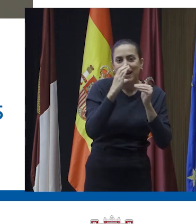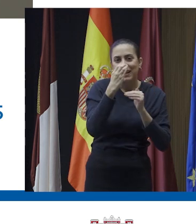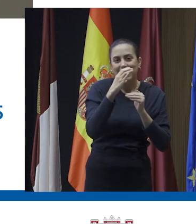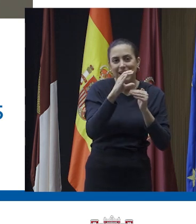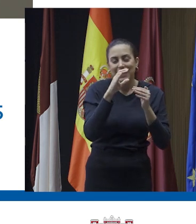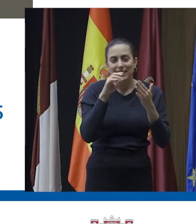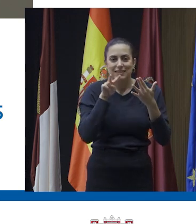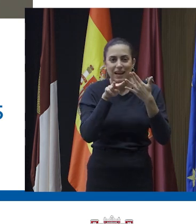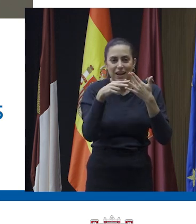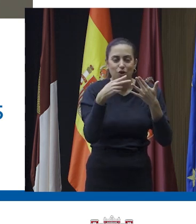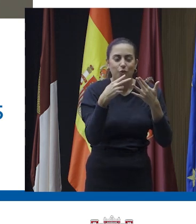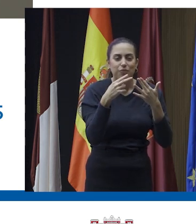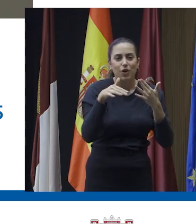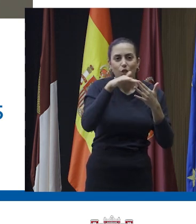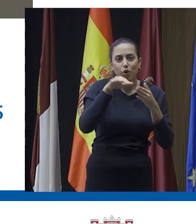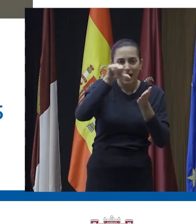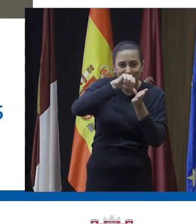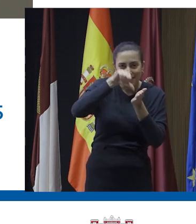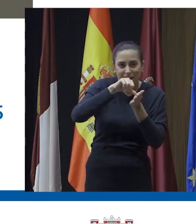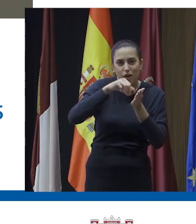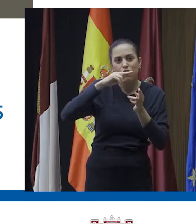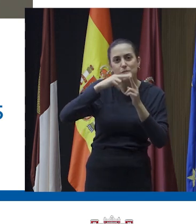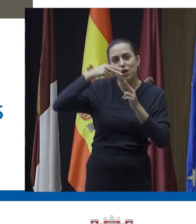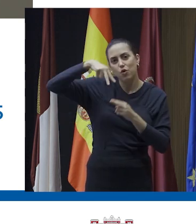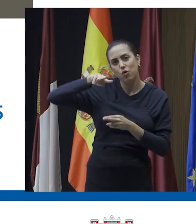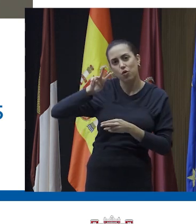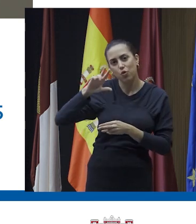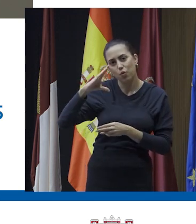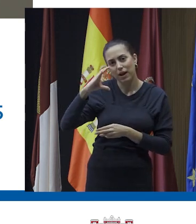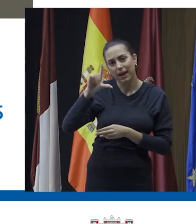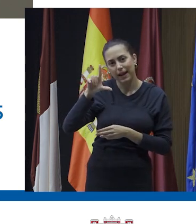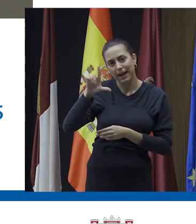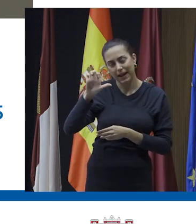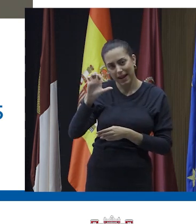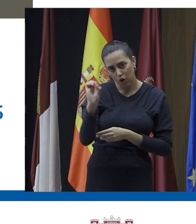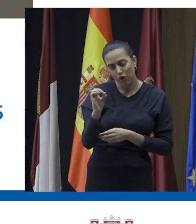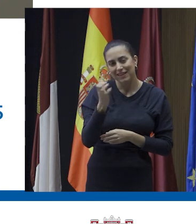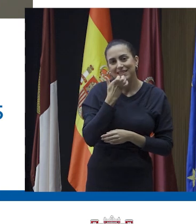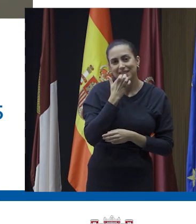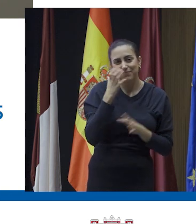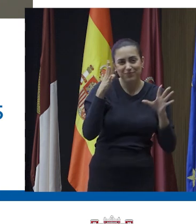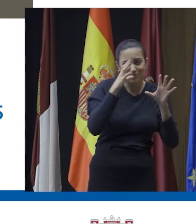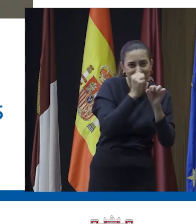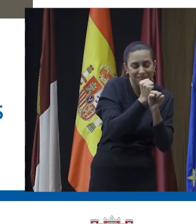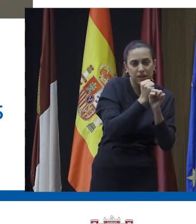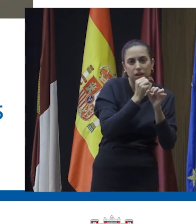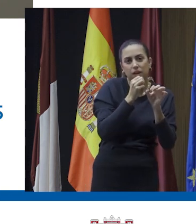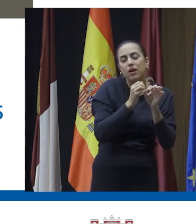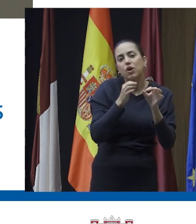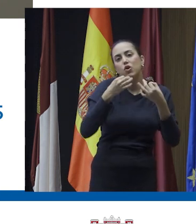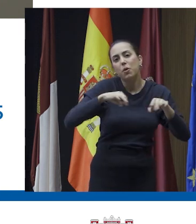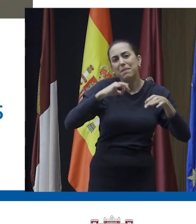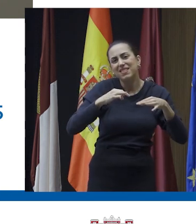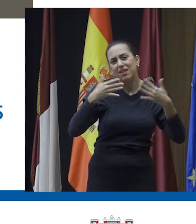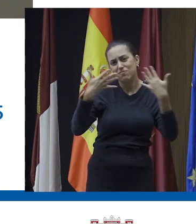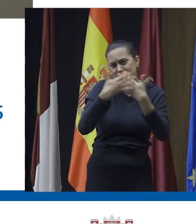una zona central, que es la zona del núcleo, ¿vale? Entonces, cuando la opacidad predomina, normalmente pueden ser componentes de catarata